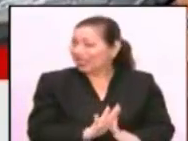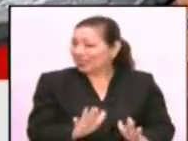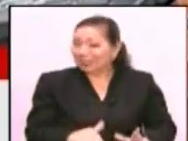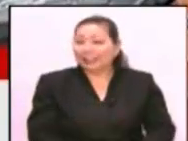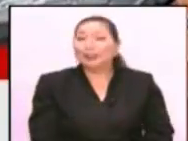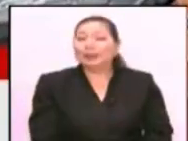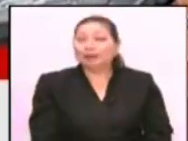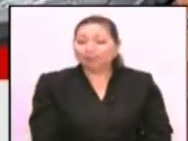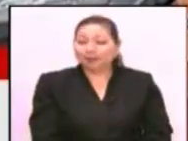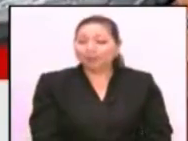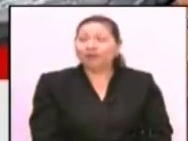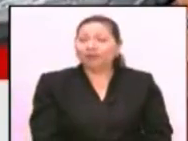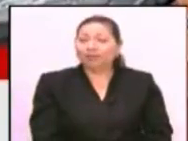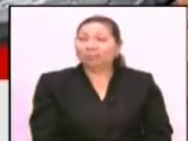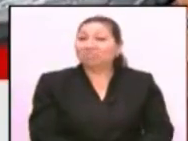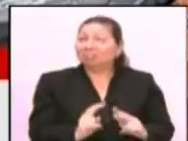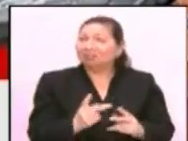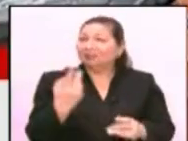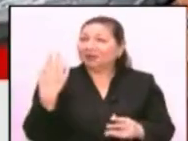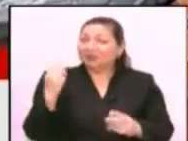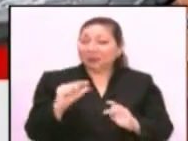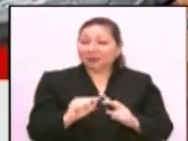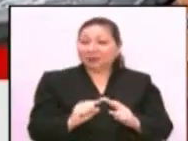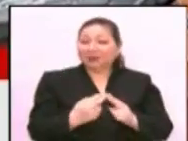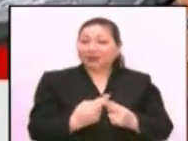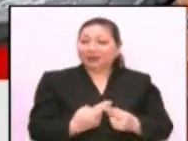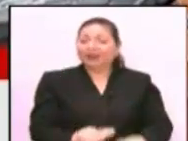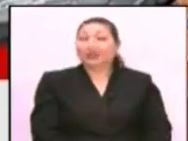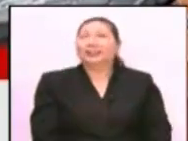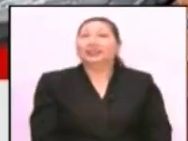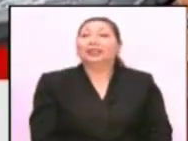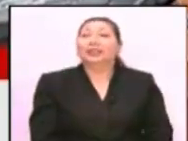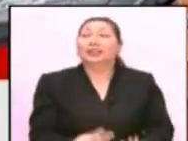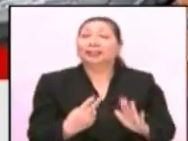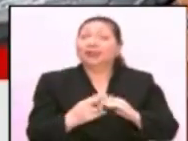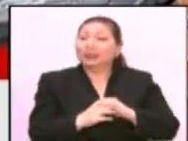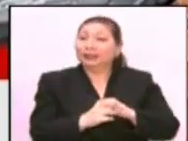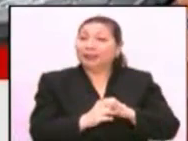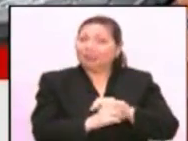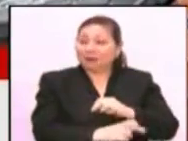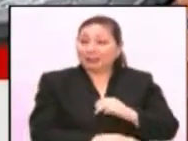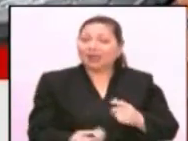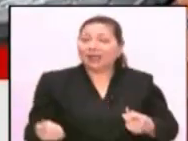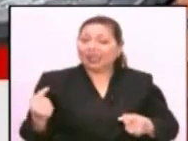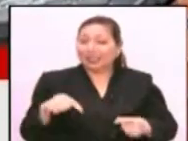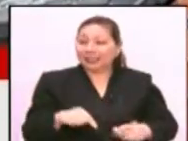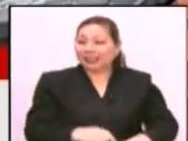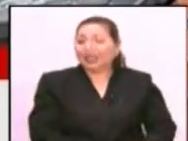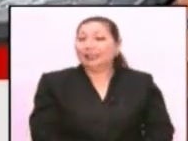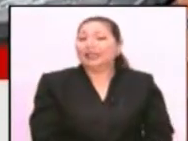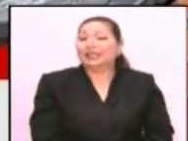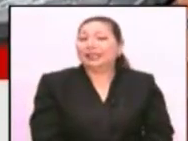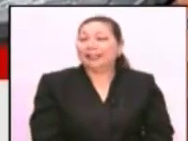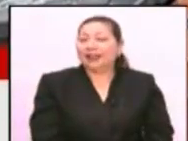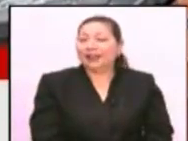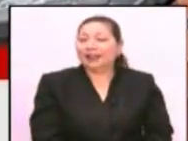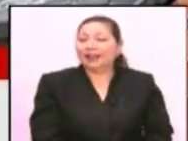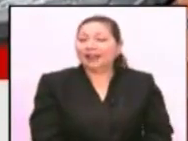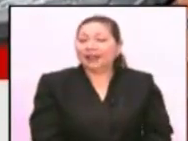existe. Y hemos estado recientemente en una reunión de 7 países de la región acá. Pasemos,